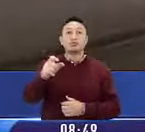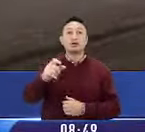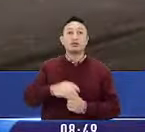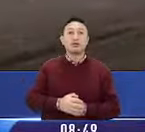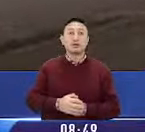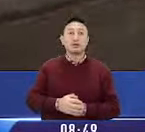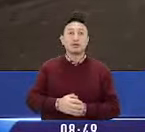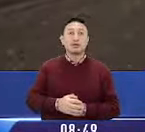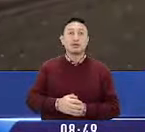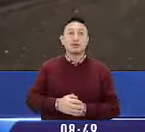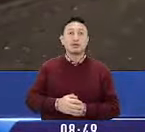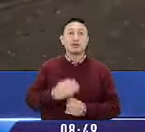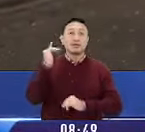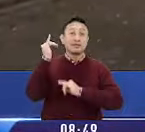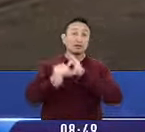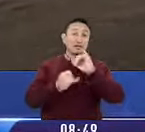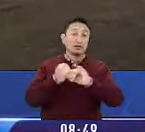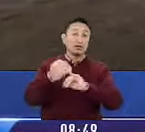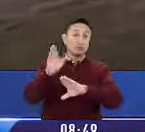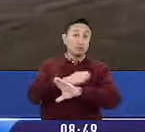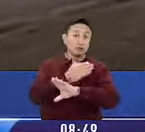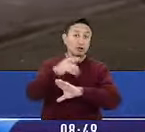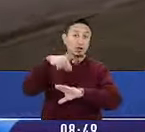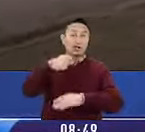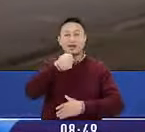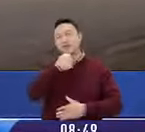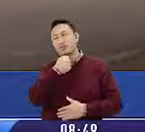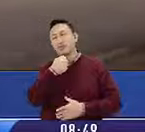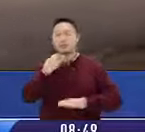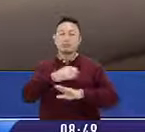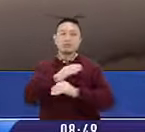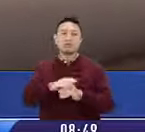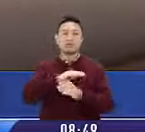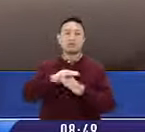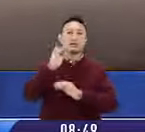salsa internacional.